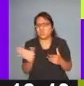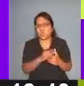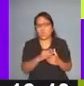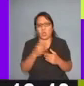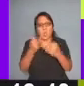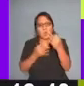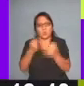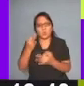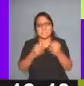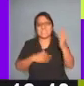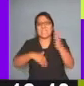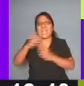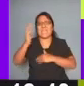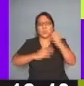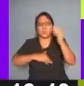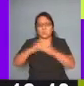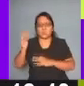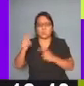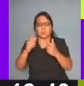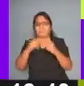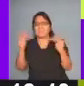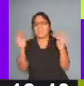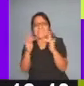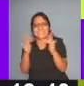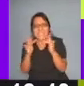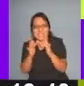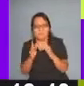cuanto a estructura, internet y personal,